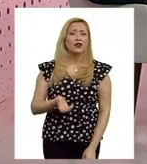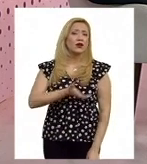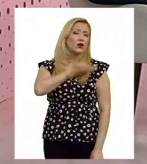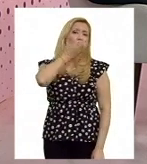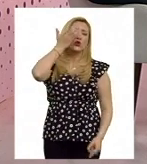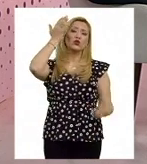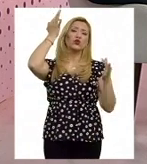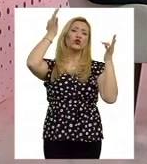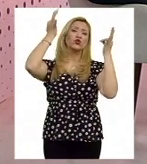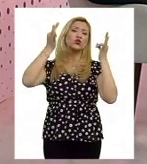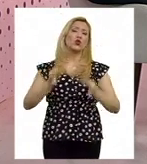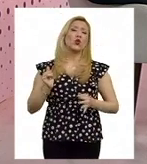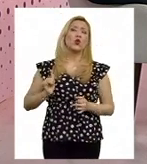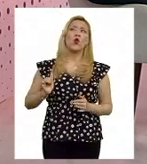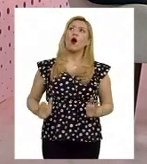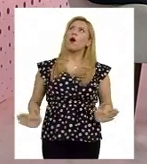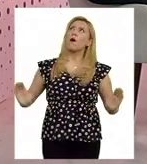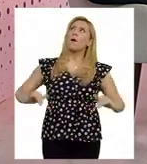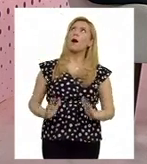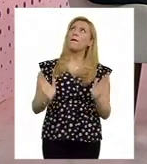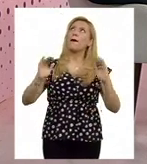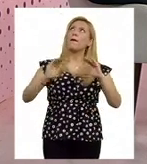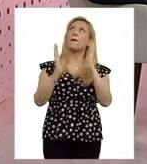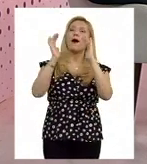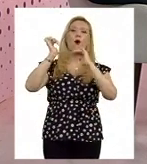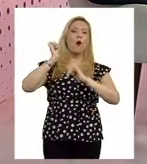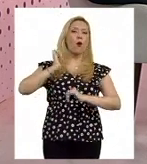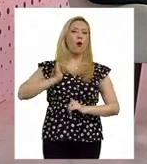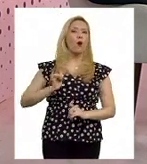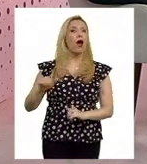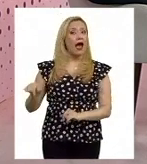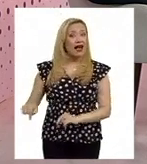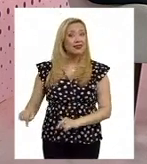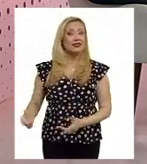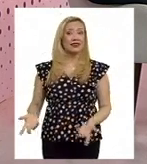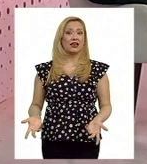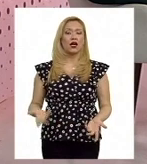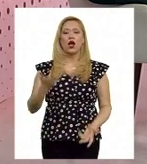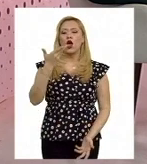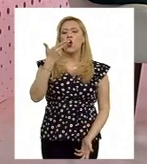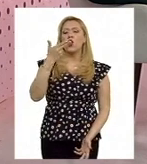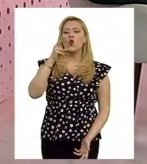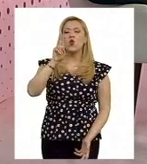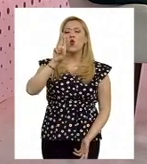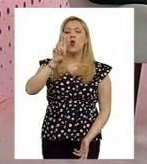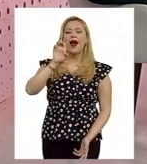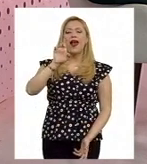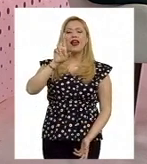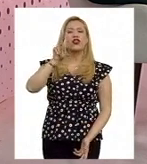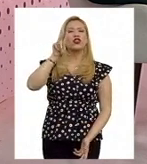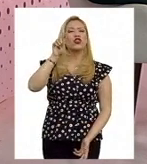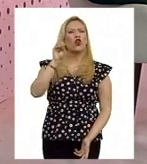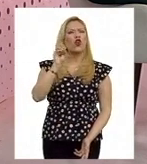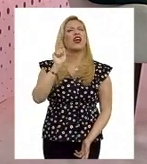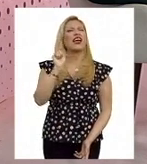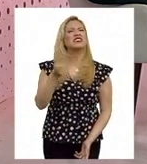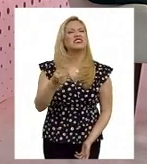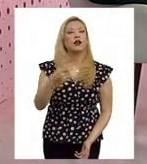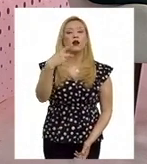pequeña, exactamente, más originaria. En México sería la China. Pero, por ejemplo, los huertos, ¿no? los traspatios,